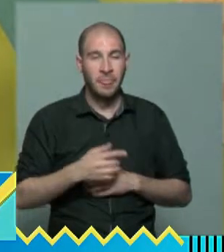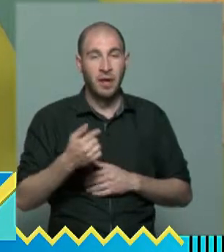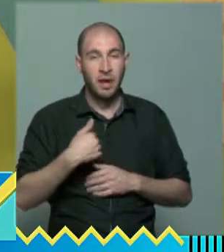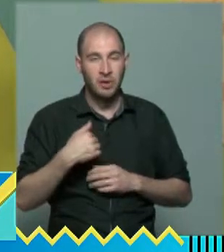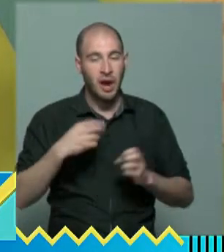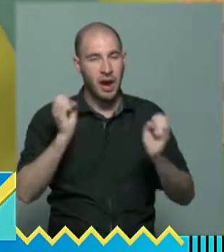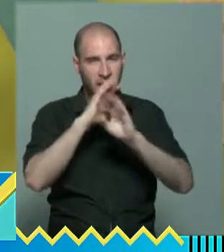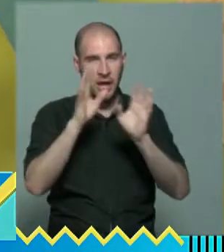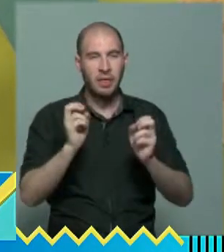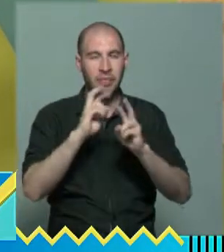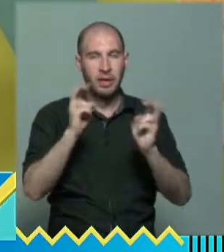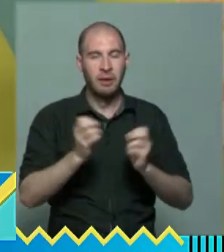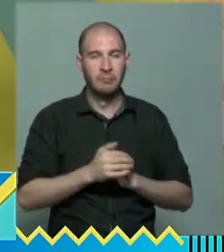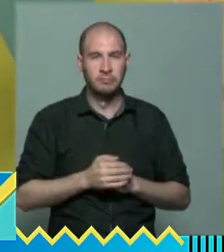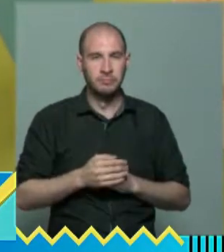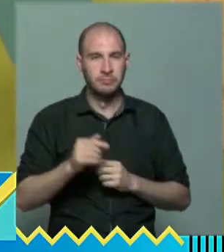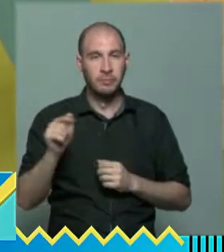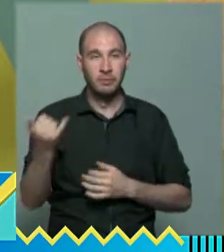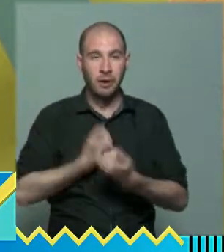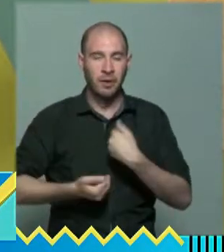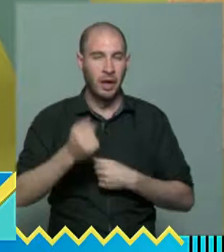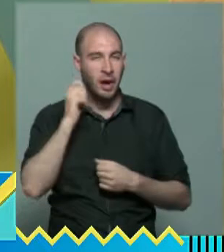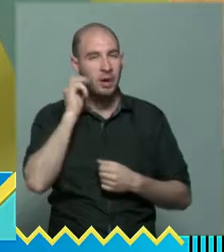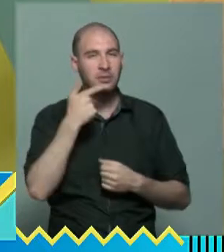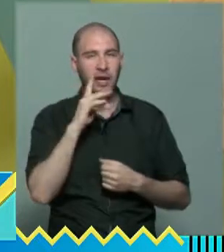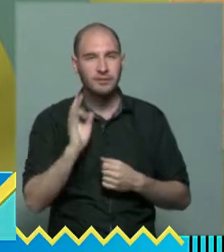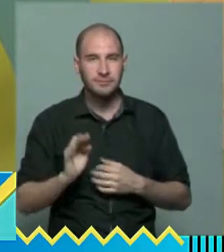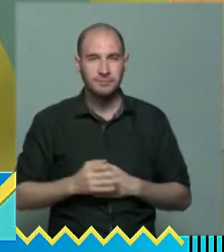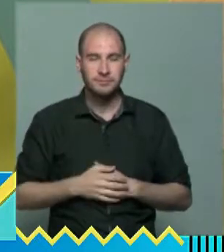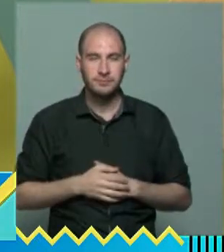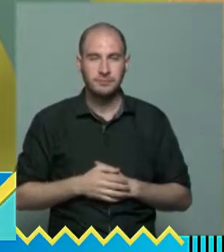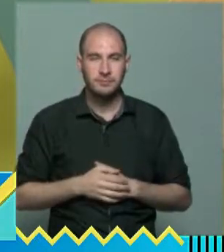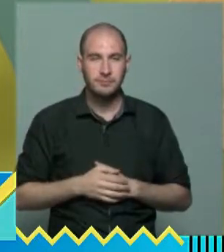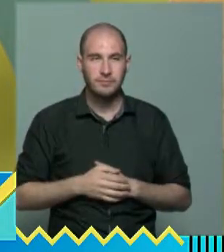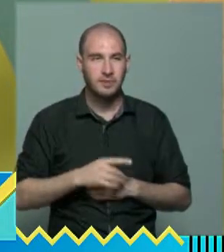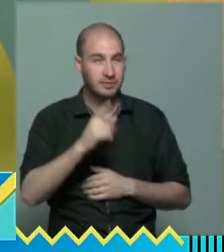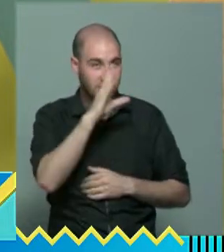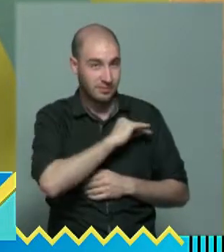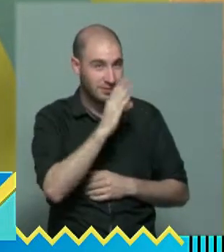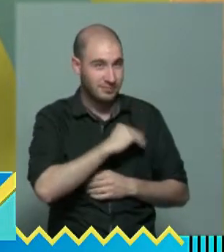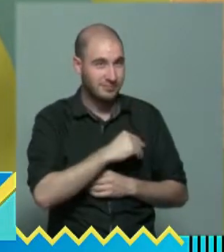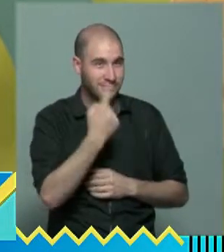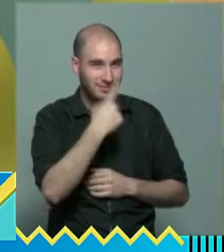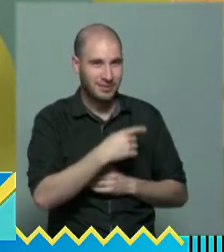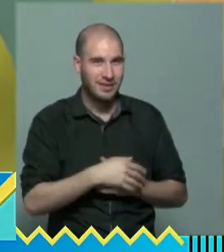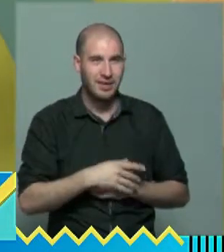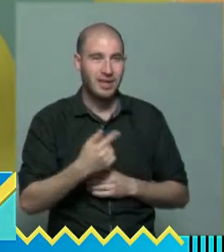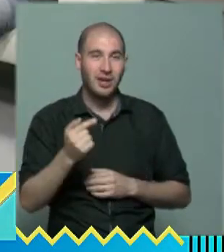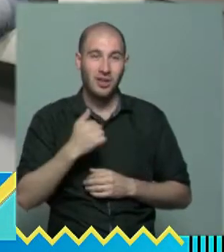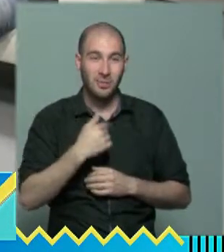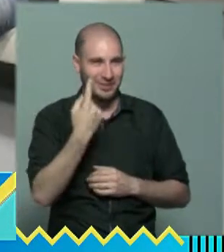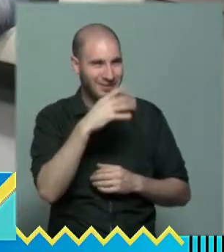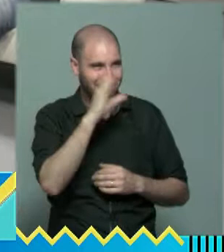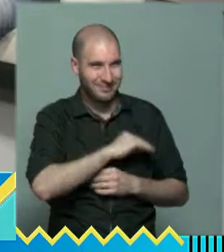una aclaración respecto de lo expresado acá por Gustavo. No se lo olvidó, Marcelo. No, no me lo olvidé, no. ¿Pensaste que se le iba a